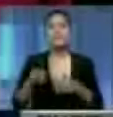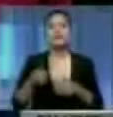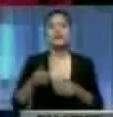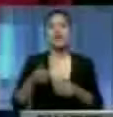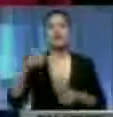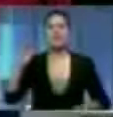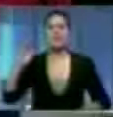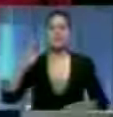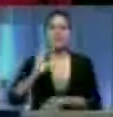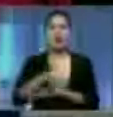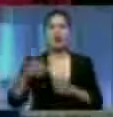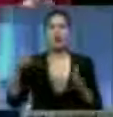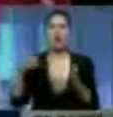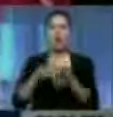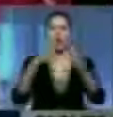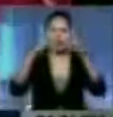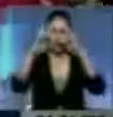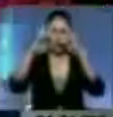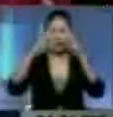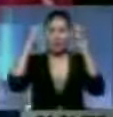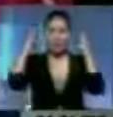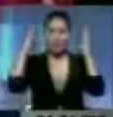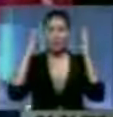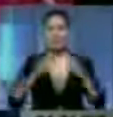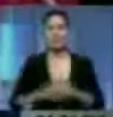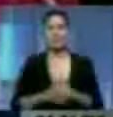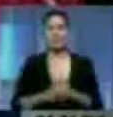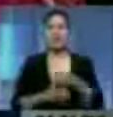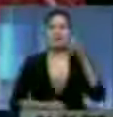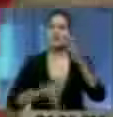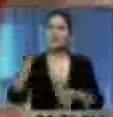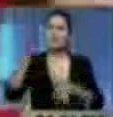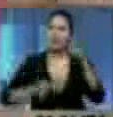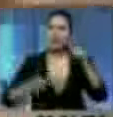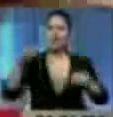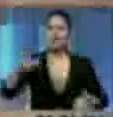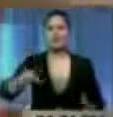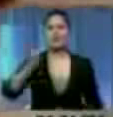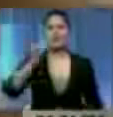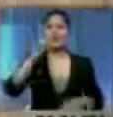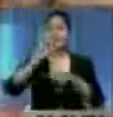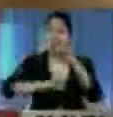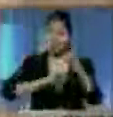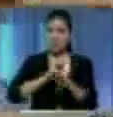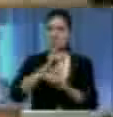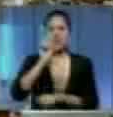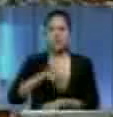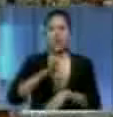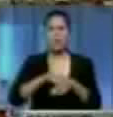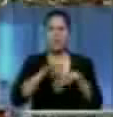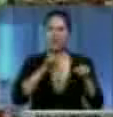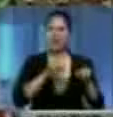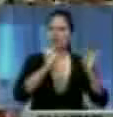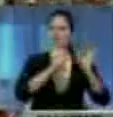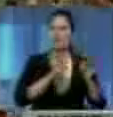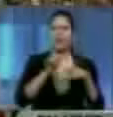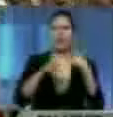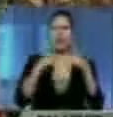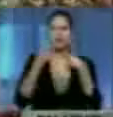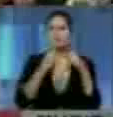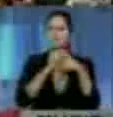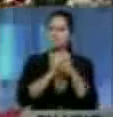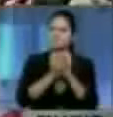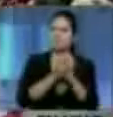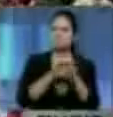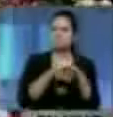demanda contra Henry Ramos Alud en tribunales nacionales e internacionales por sus expresiones